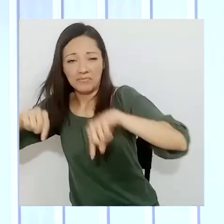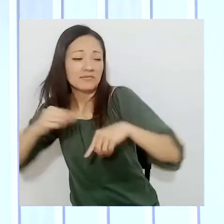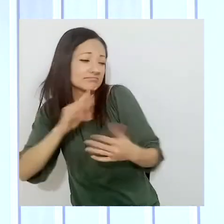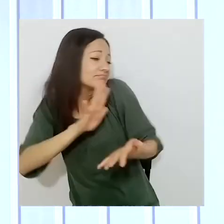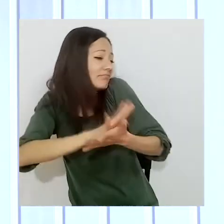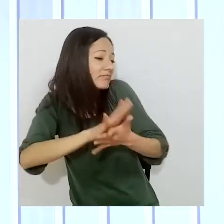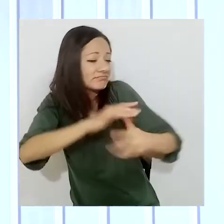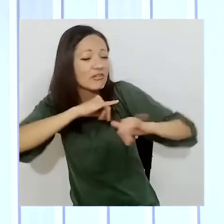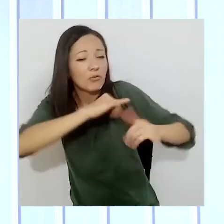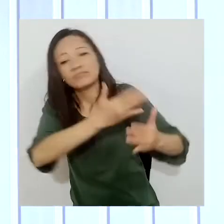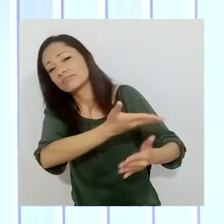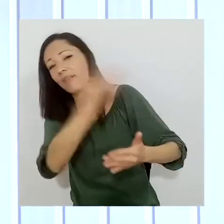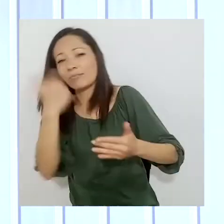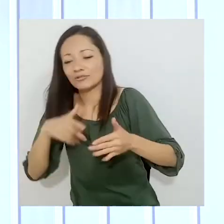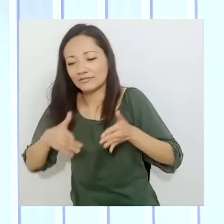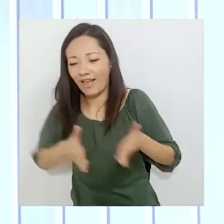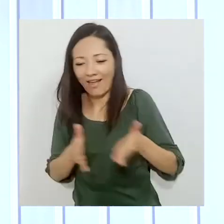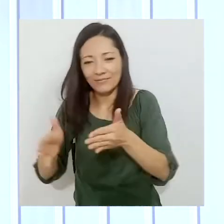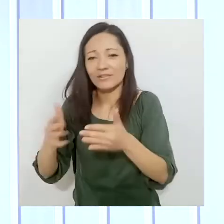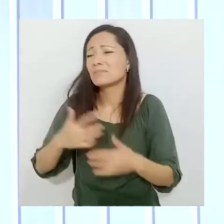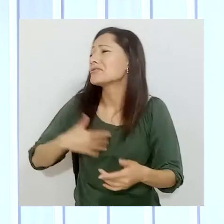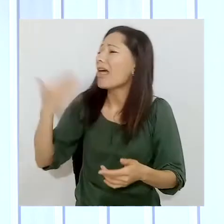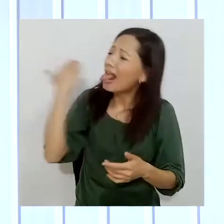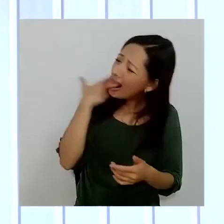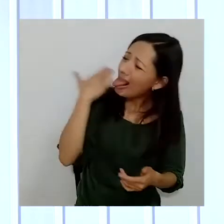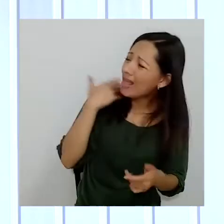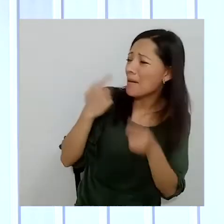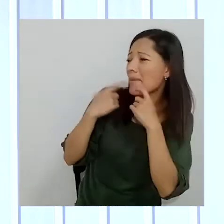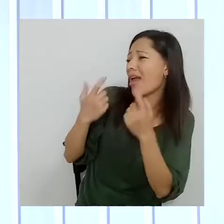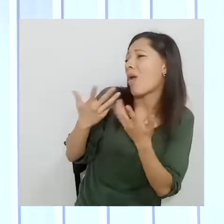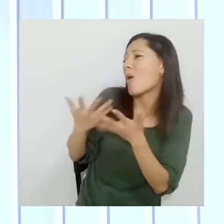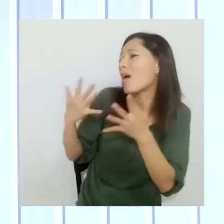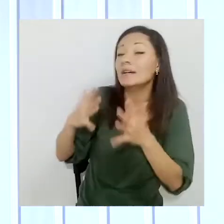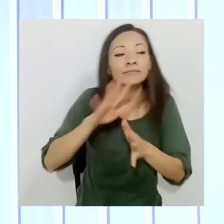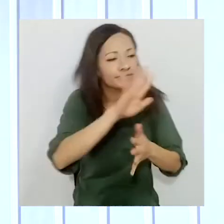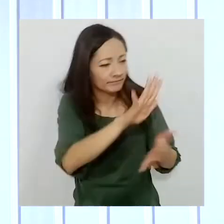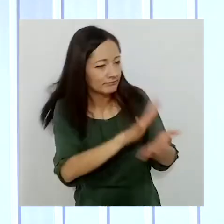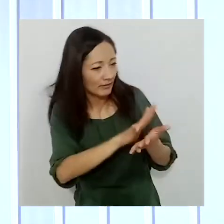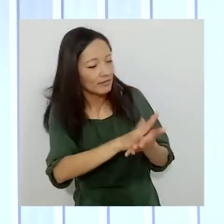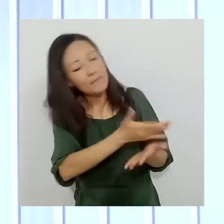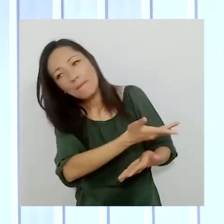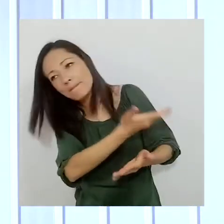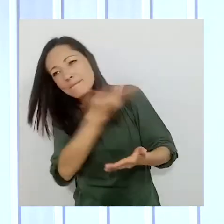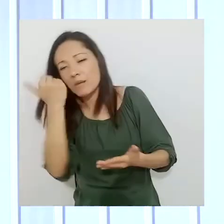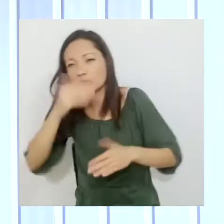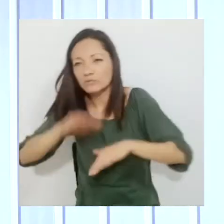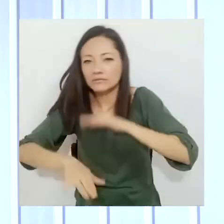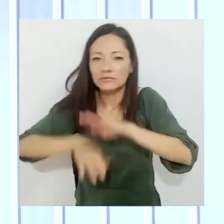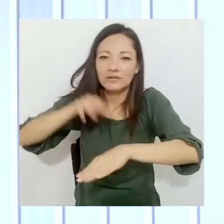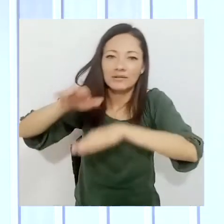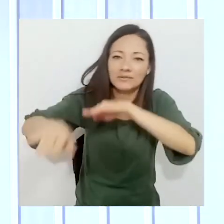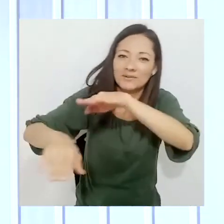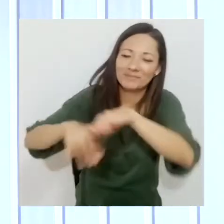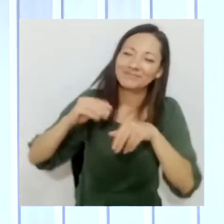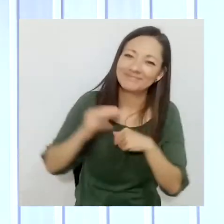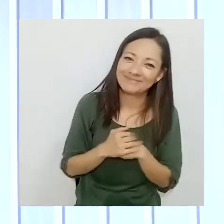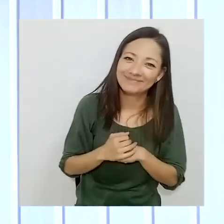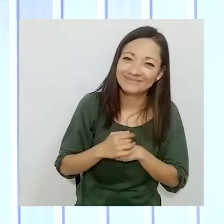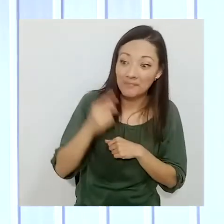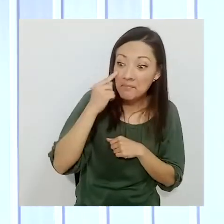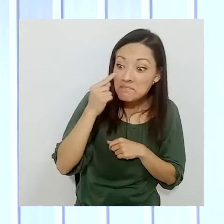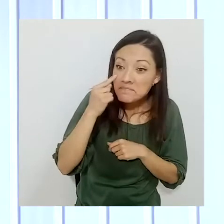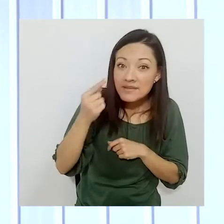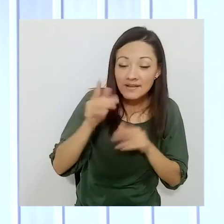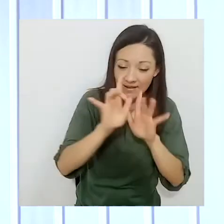la embarré, no, bien, vamos por este camino. Pero es que no se preocupe, mire todos los personajes que están en